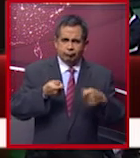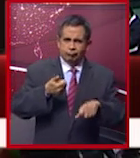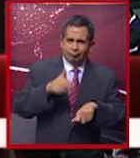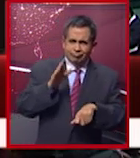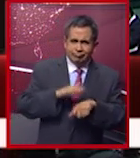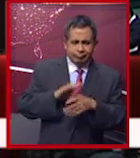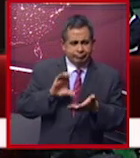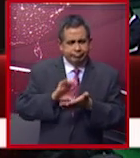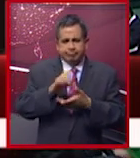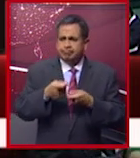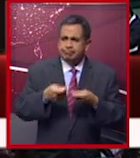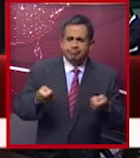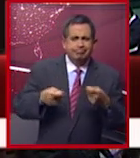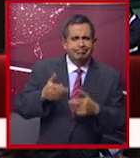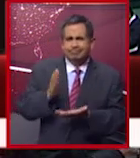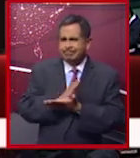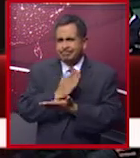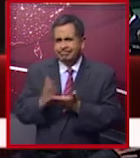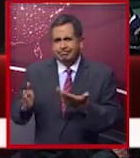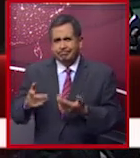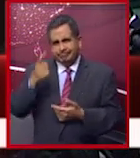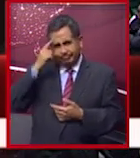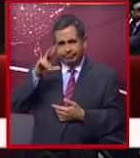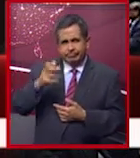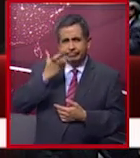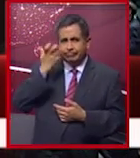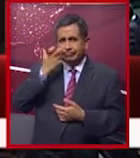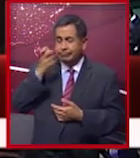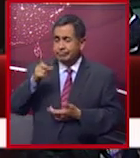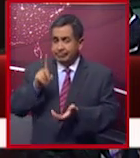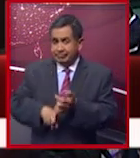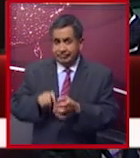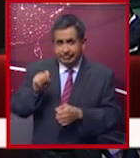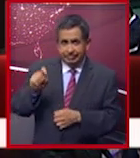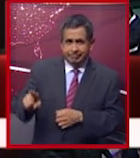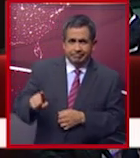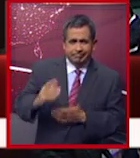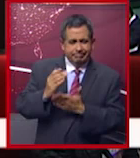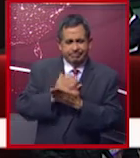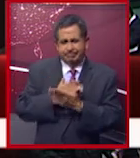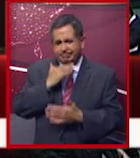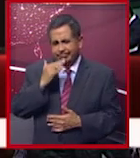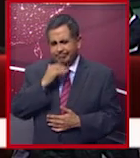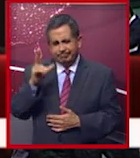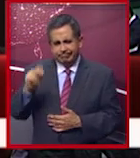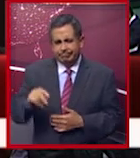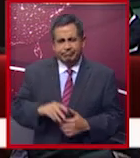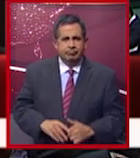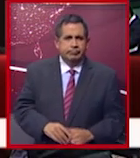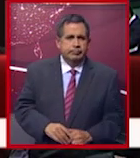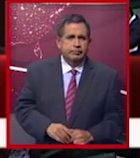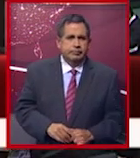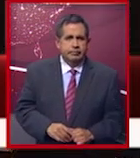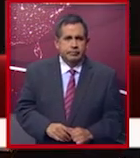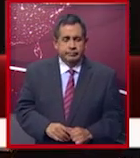de recursos públicos y con ello eliminar la discrecionalidad y así evitar, dijo, las actuales prácticas.